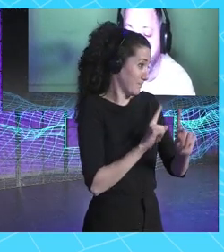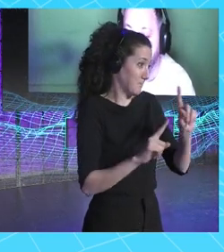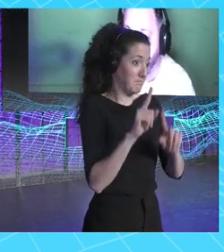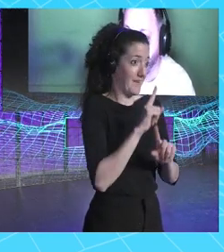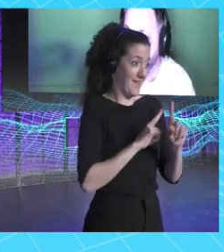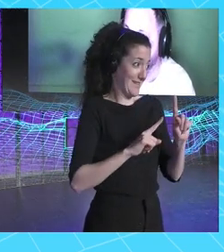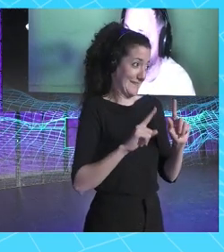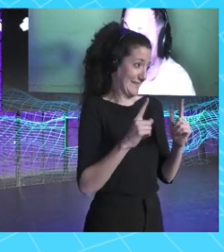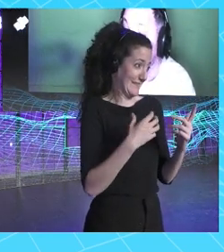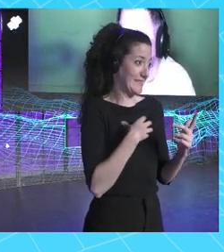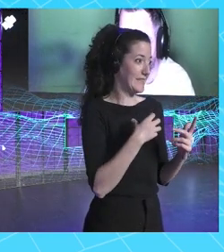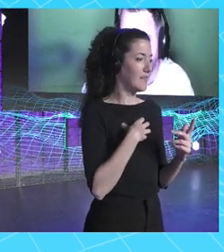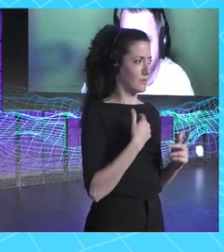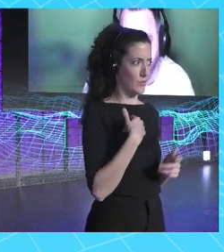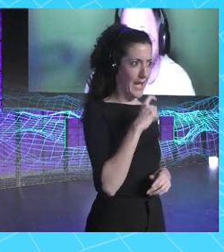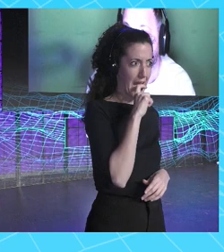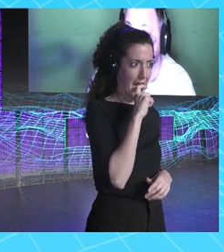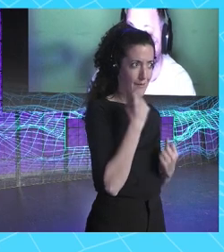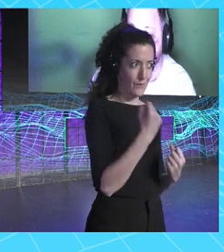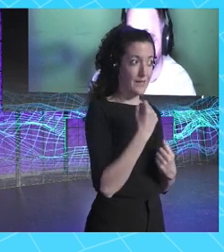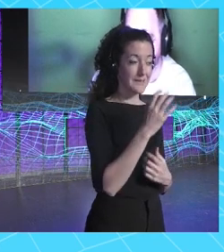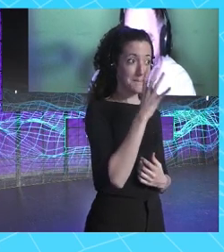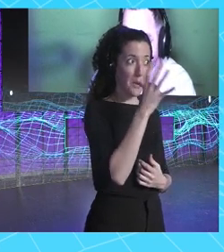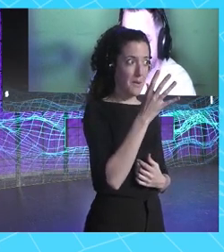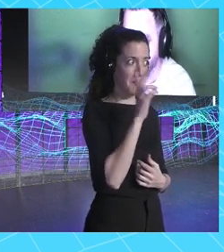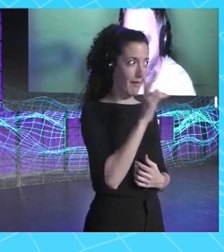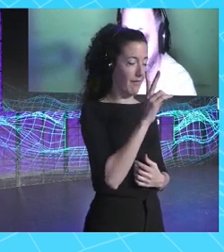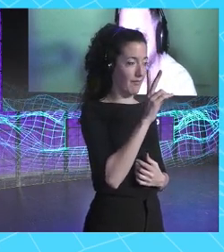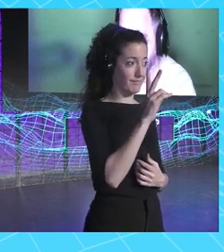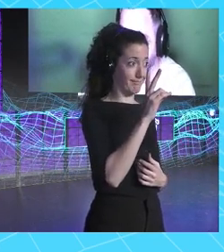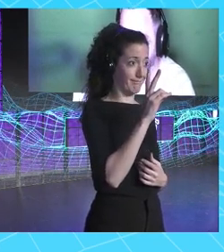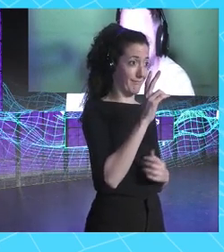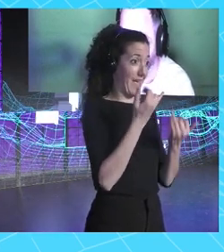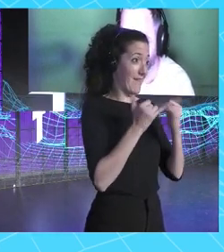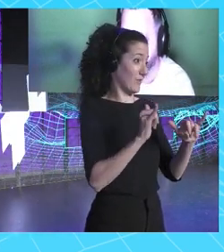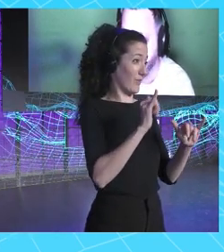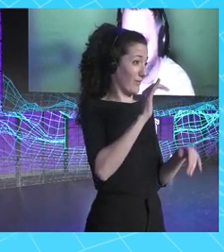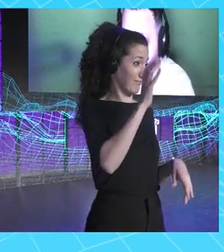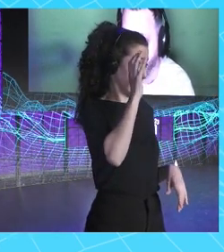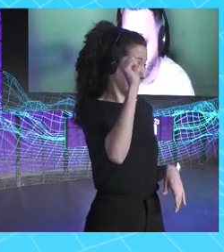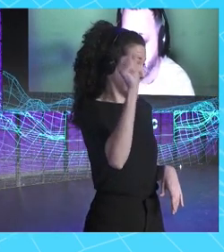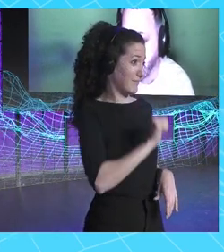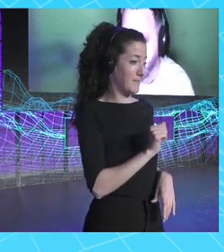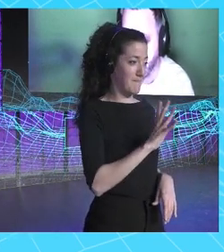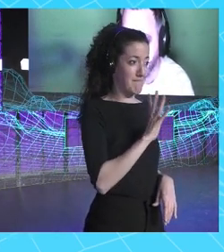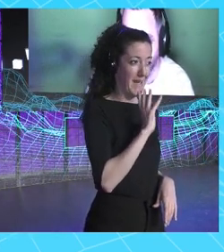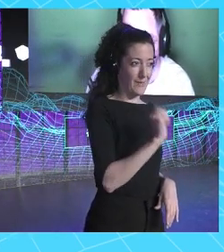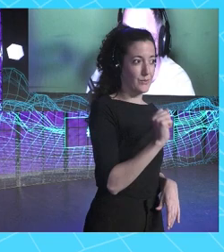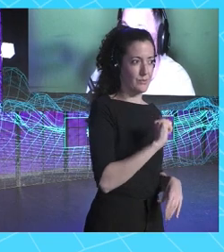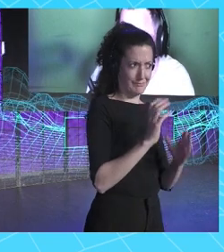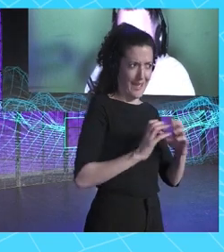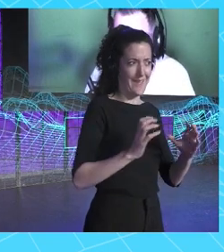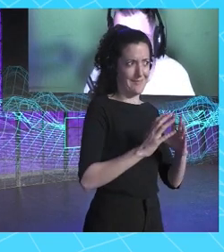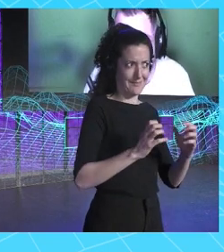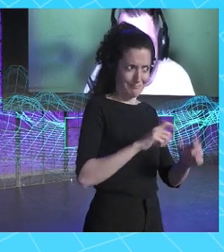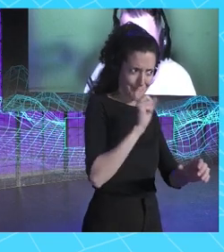pero os tengo envidia porque el evento está siendo maravilloso y me gustaría estar ahí así que espero